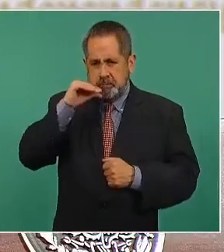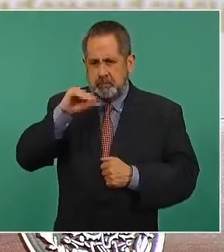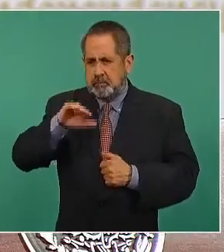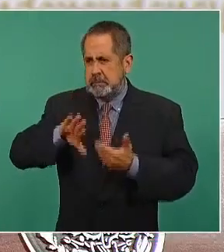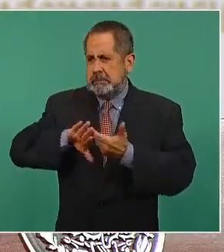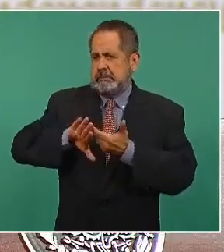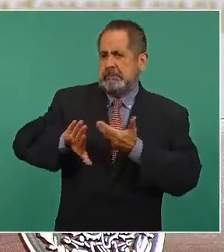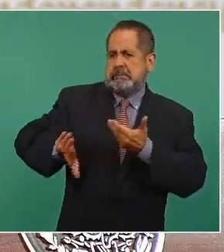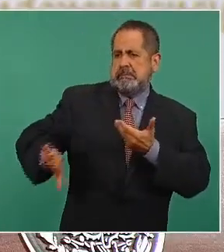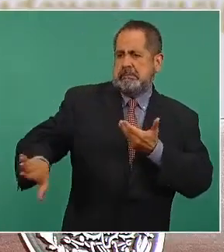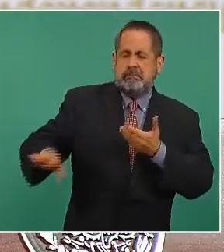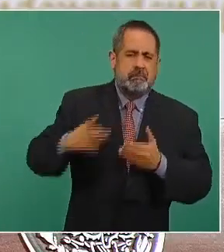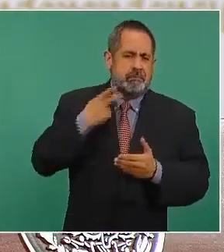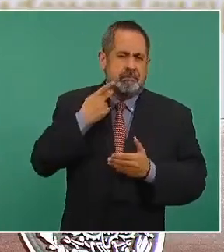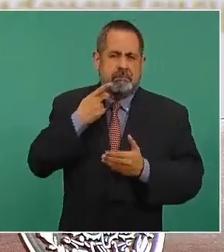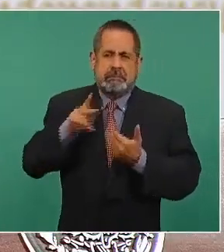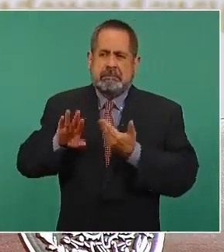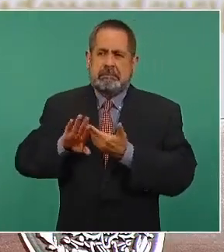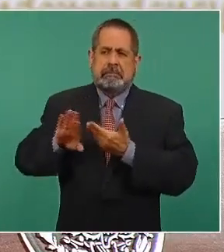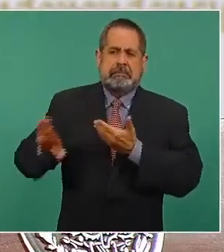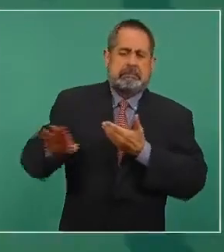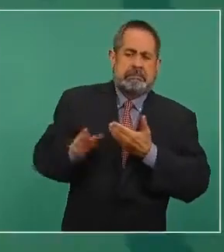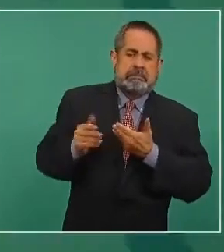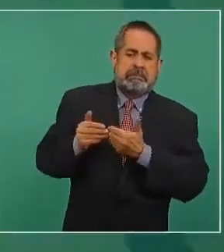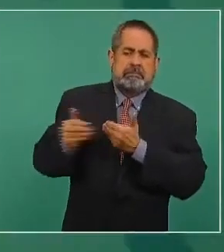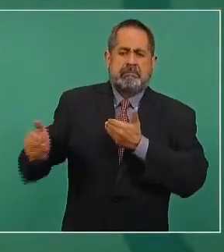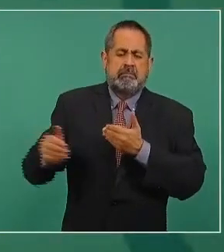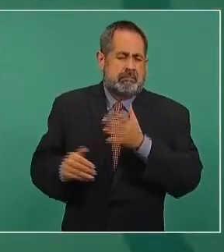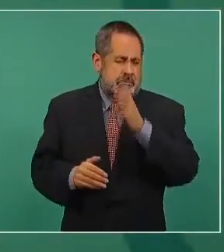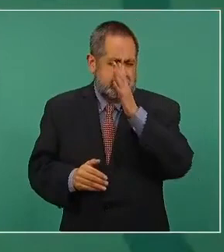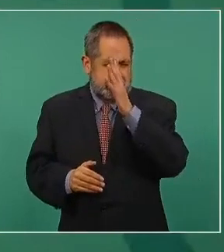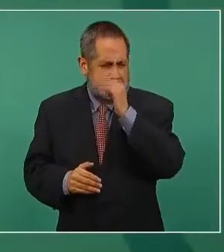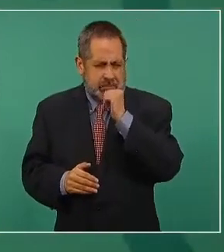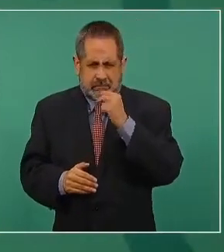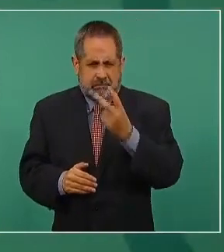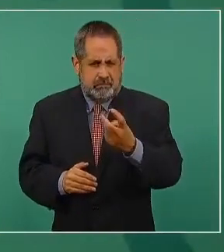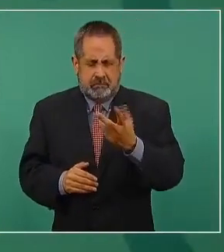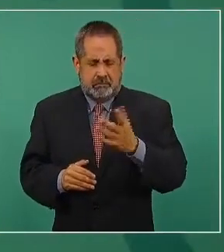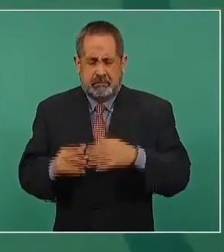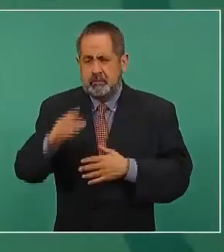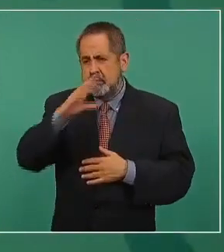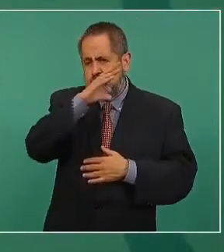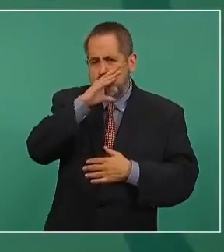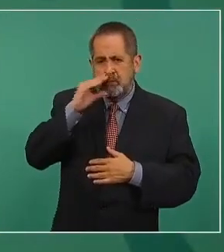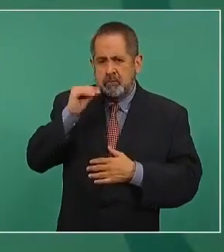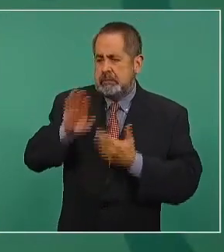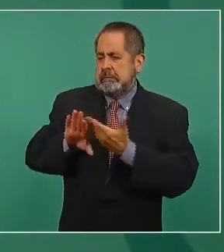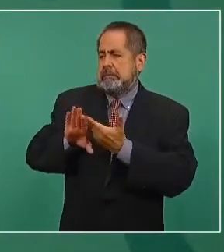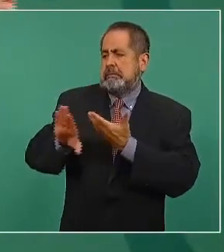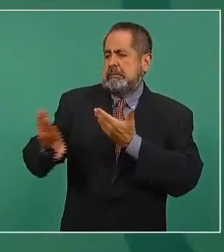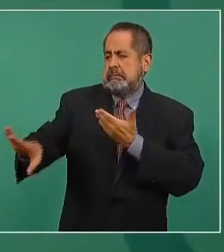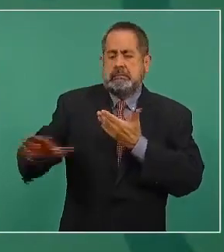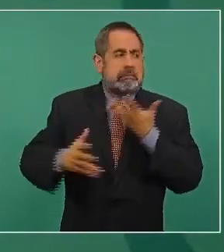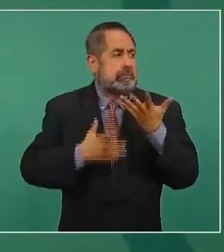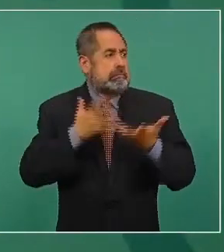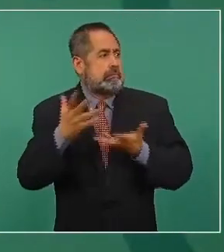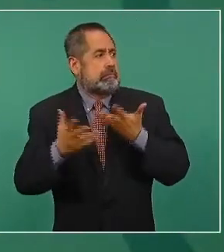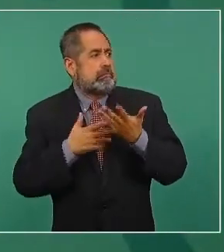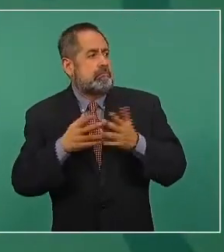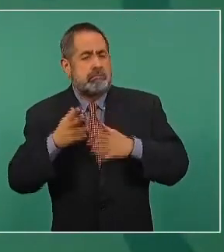políticamente hablando, no se puede asfixiar a los cubanos que han